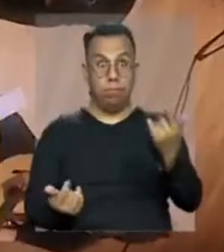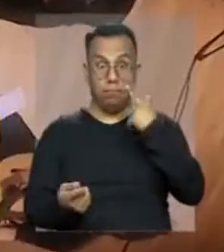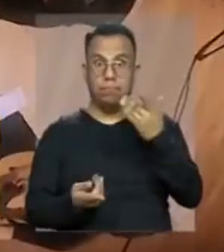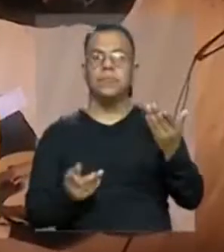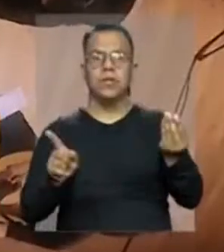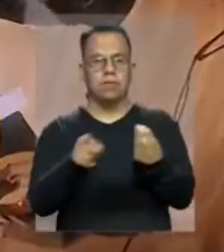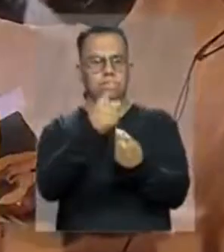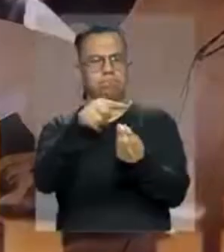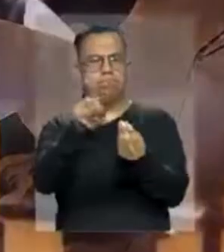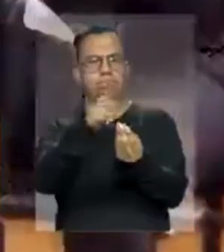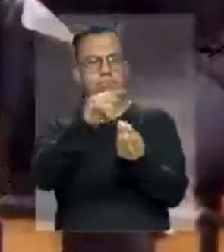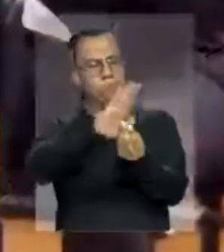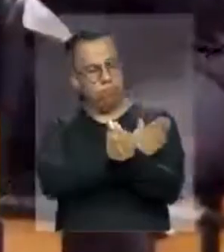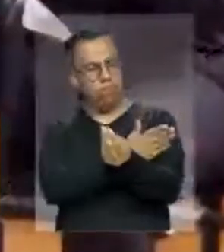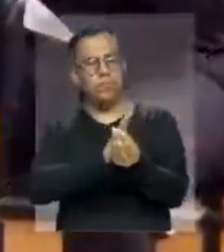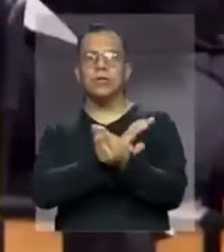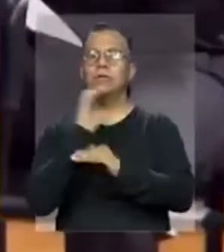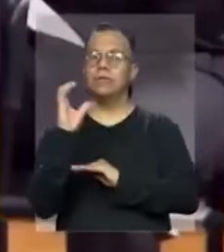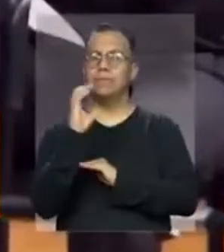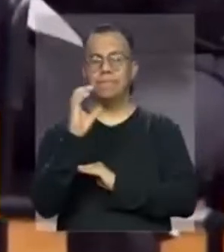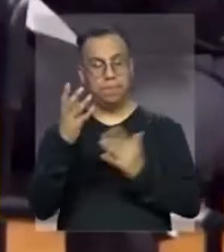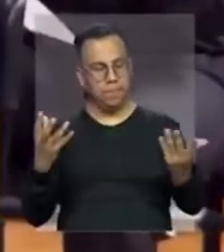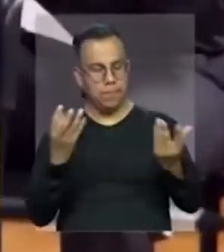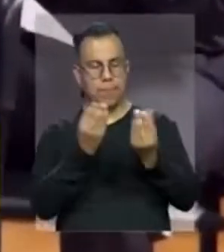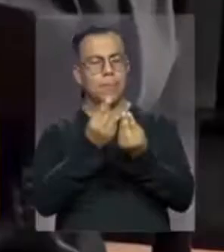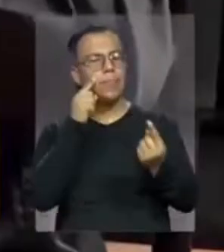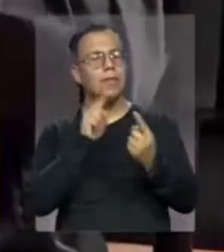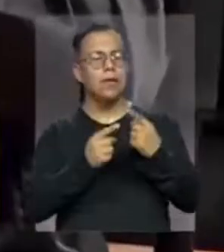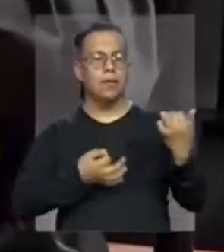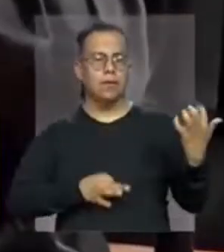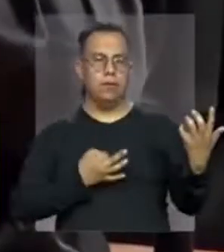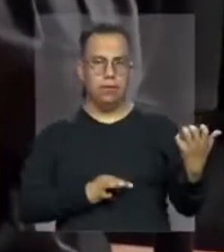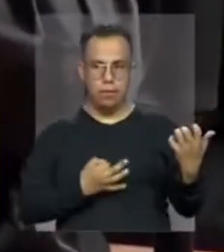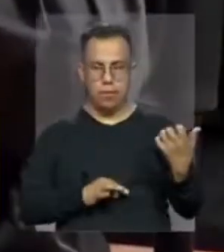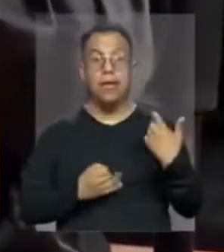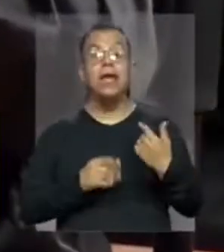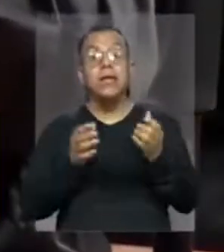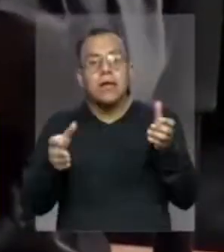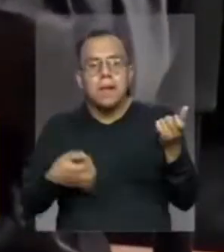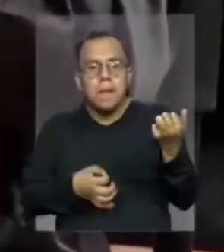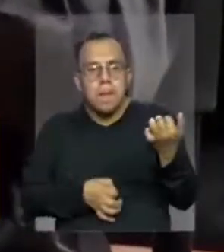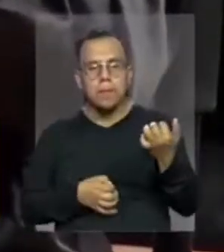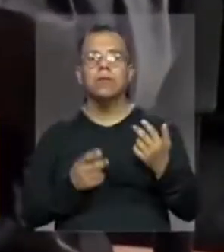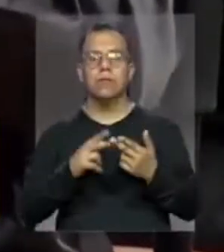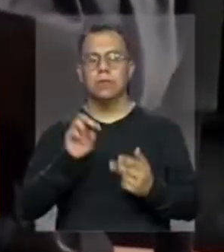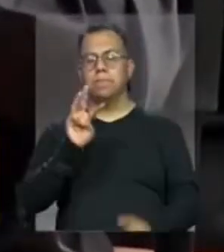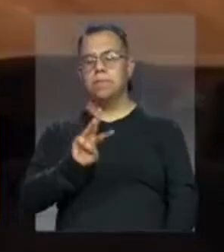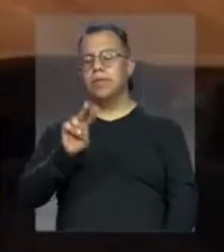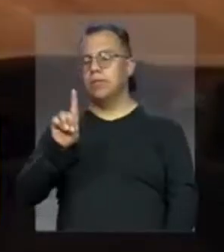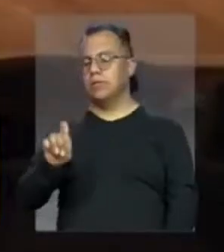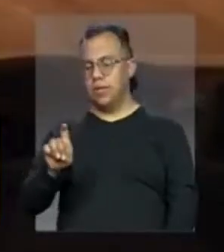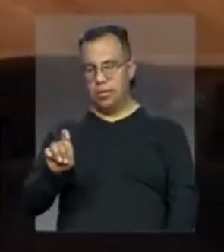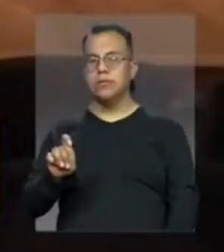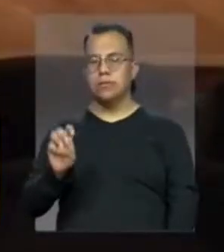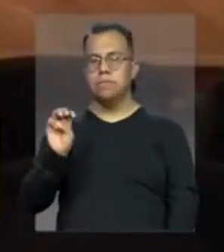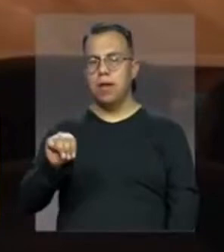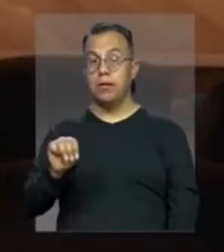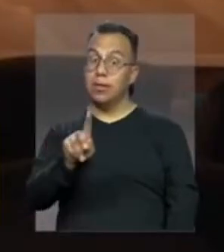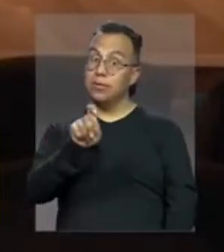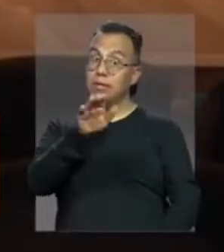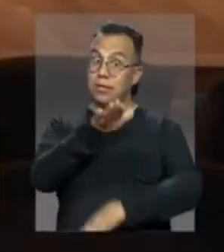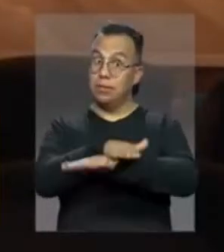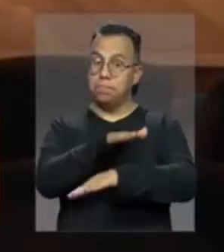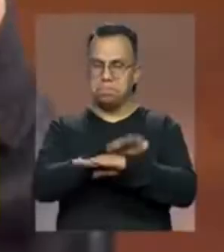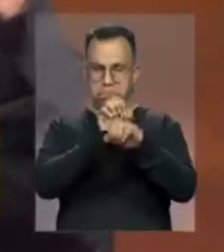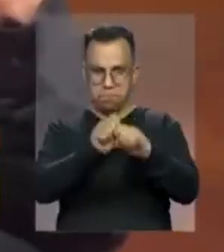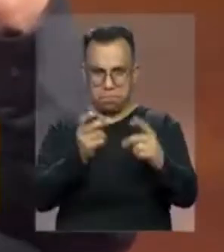la Filarmónica de Música Colombiana, Orquesta de Guitarras, Bandolas y Tiples. Y el martes 26 de diciembre, a las 6 de la tarde,